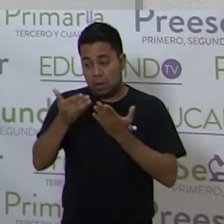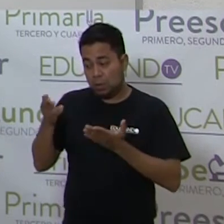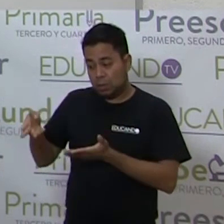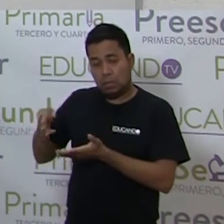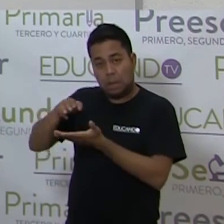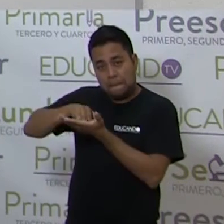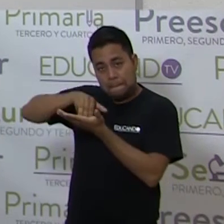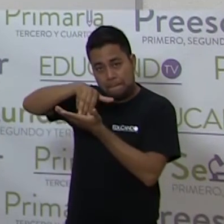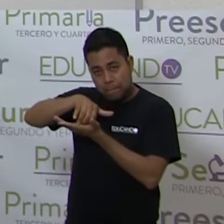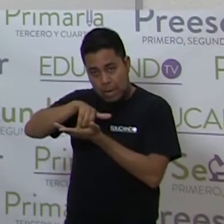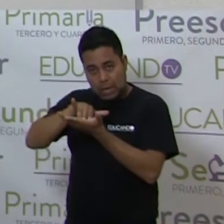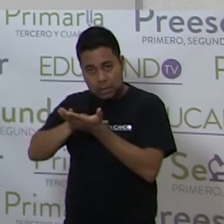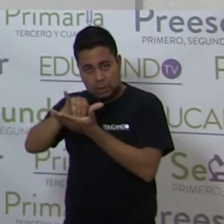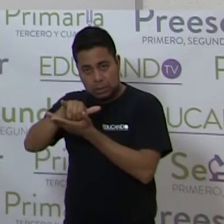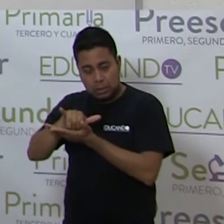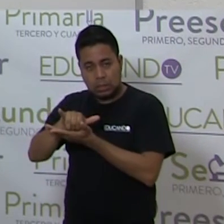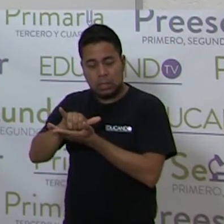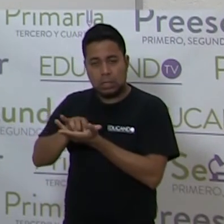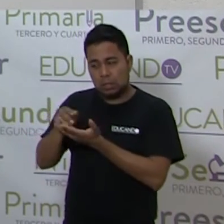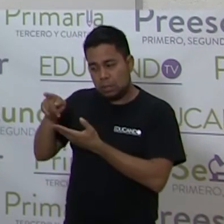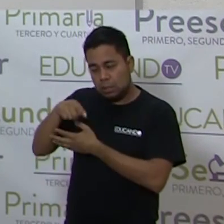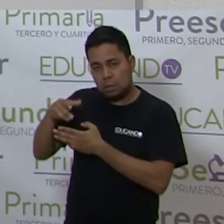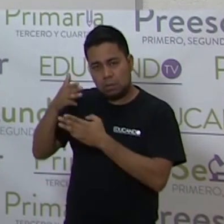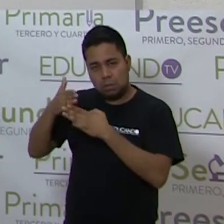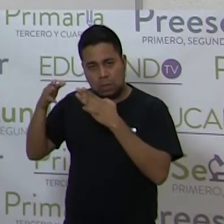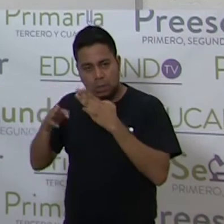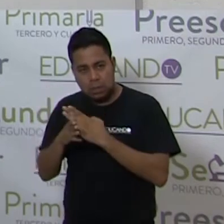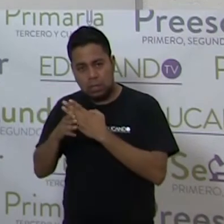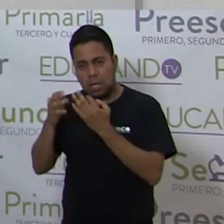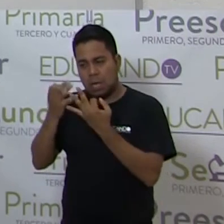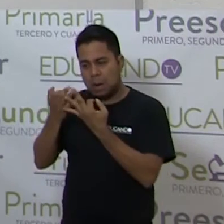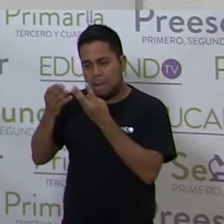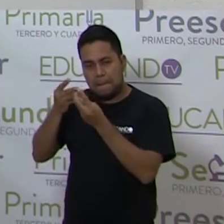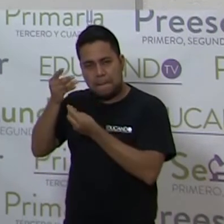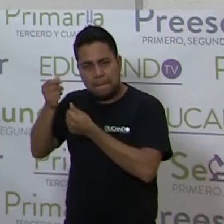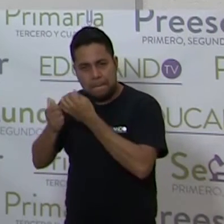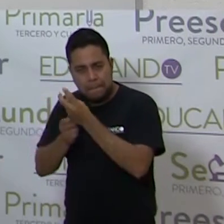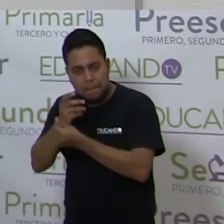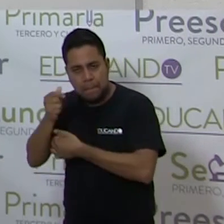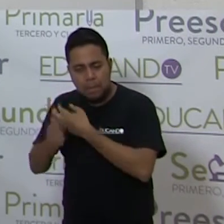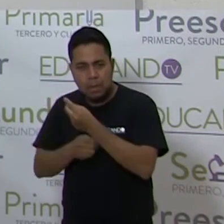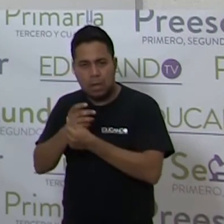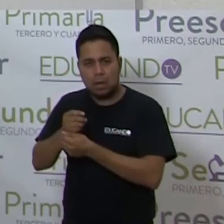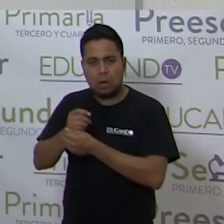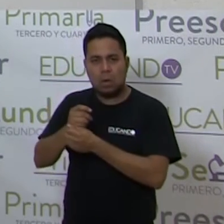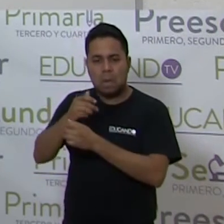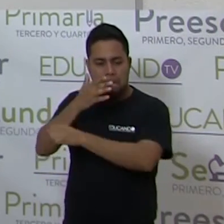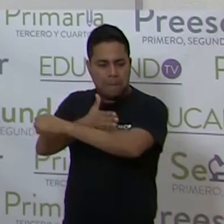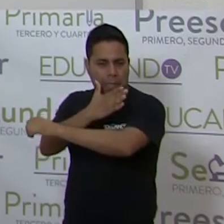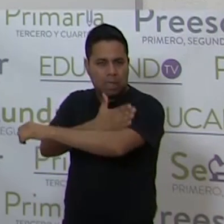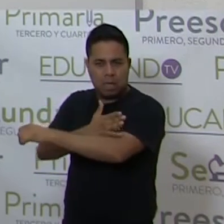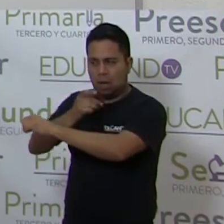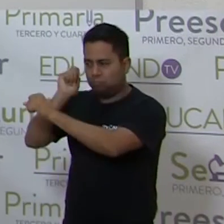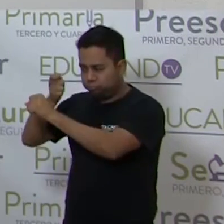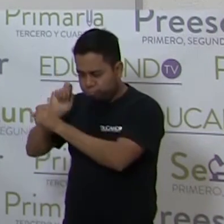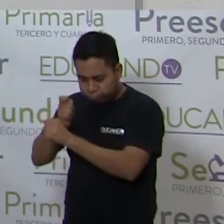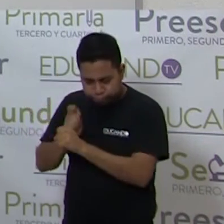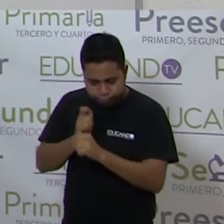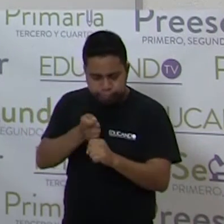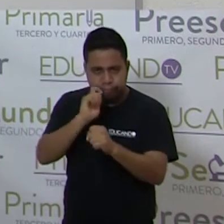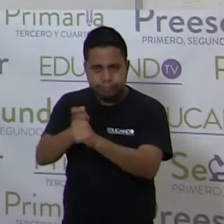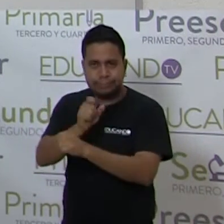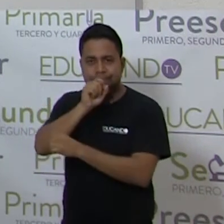del hombre, por ejemplo, los materiales son barro, madera y maíz. El maíz, por ejemplo, es